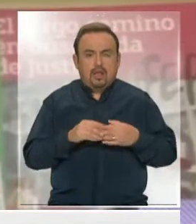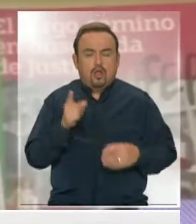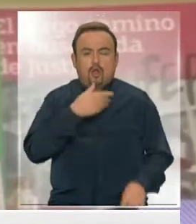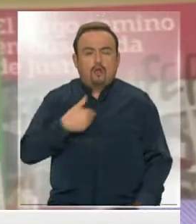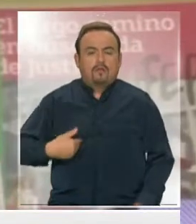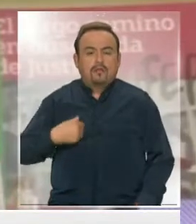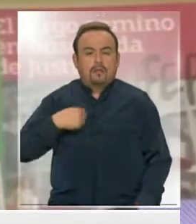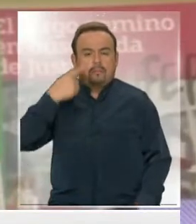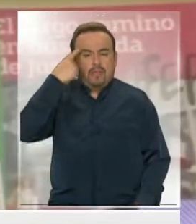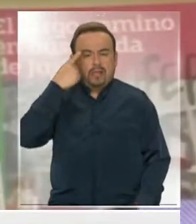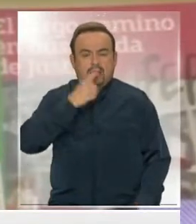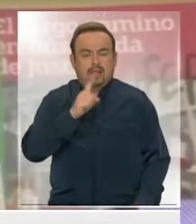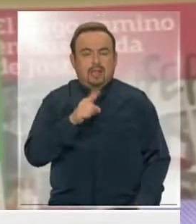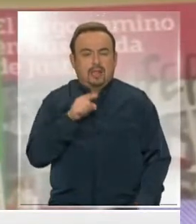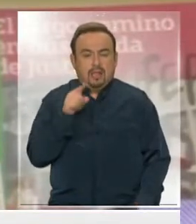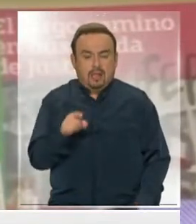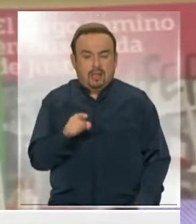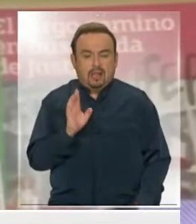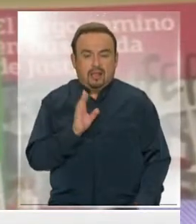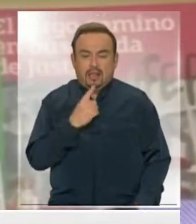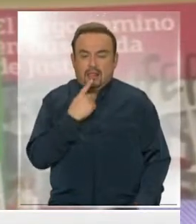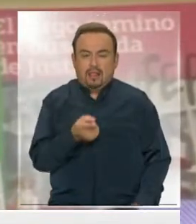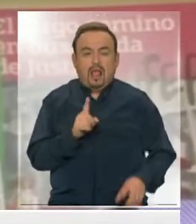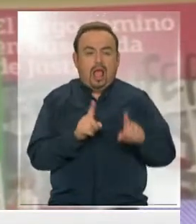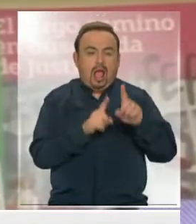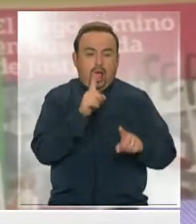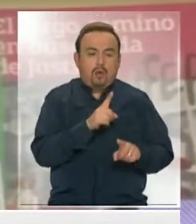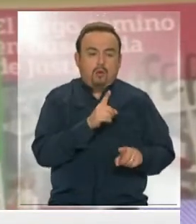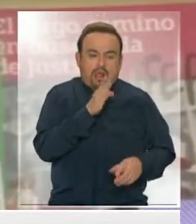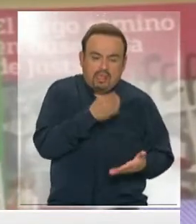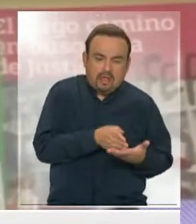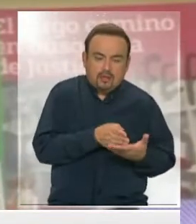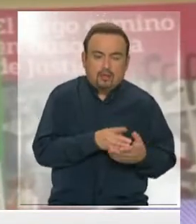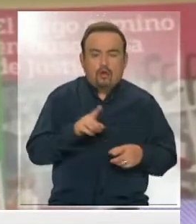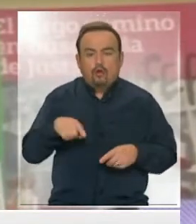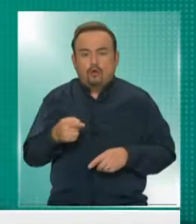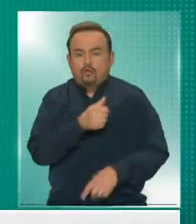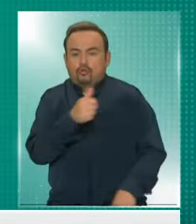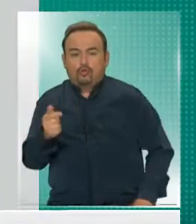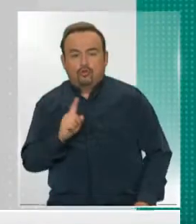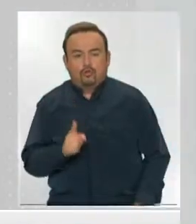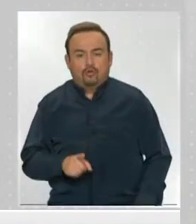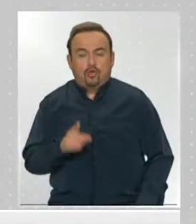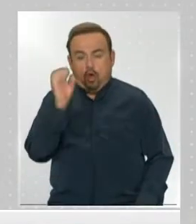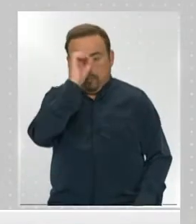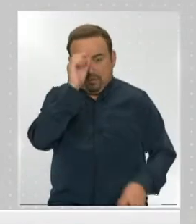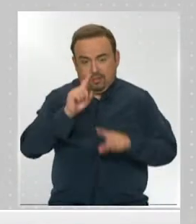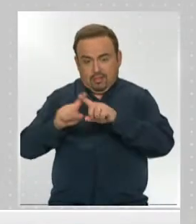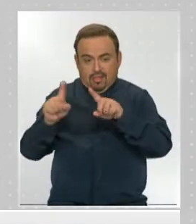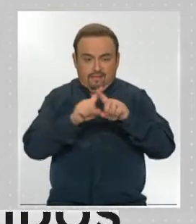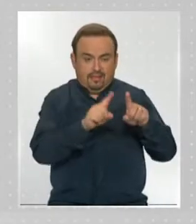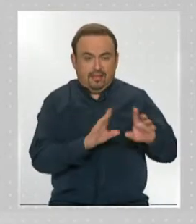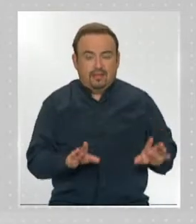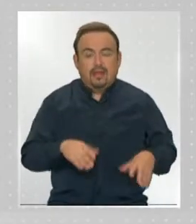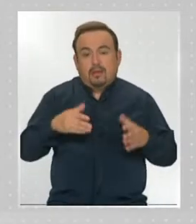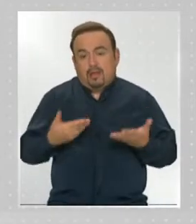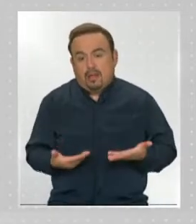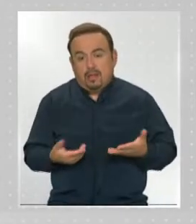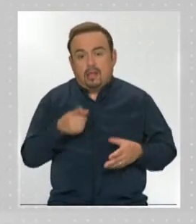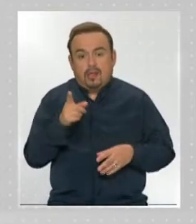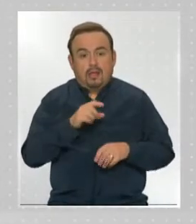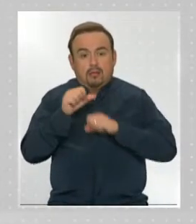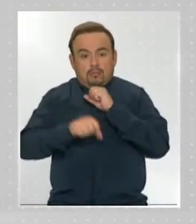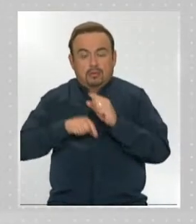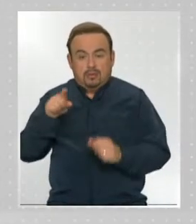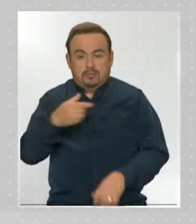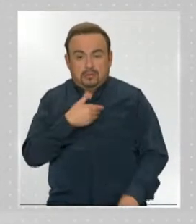puede pretender aplicar ese criterio para algunas medidas y no para todas. Opiniones divididas. Por ahora la aprobación